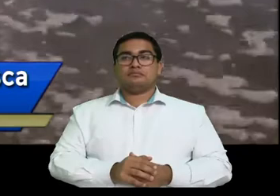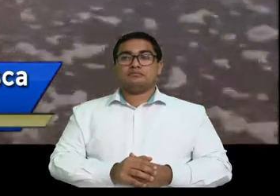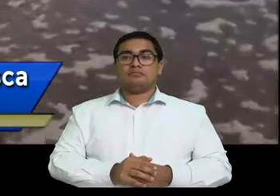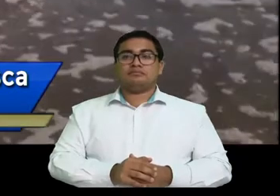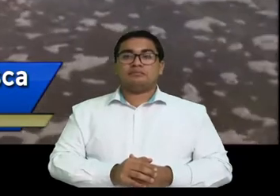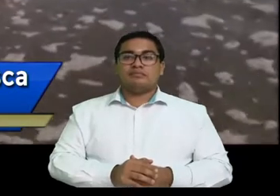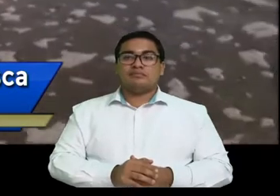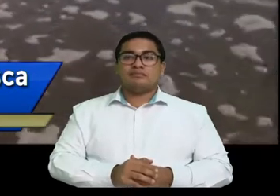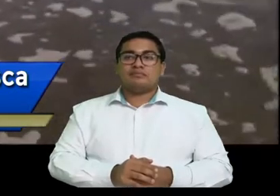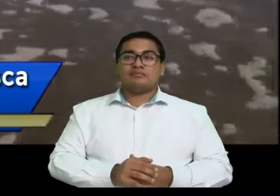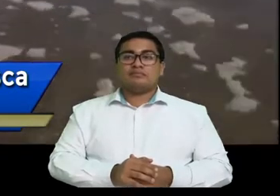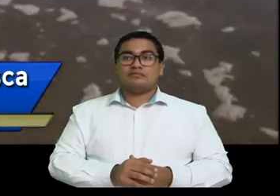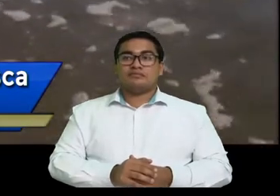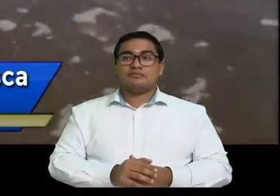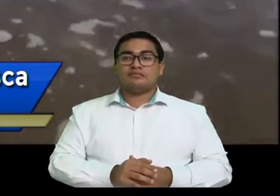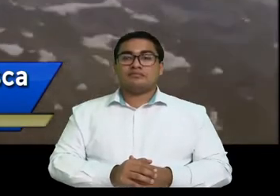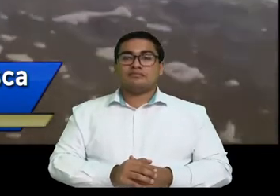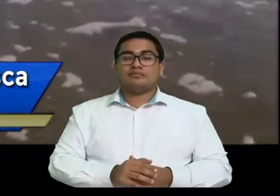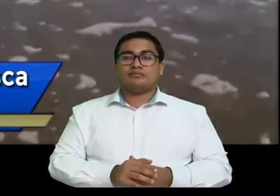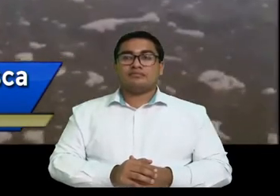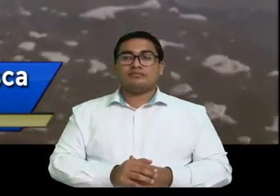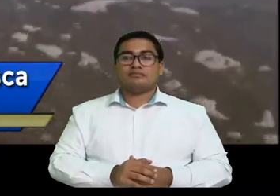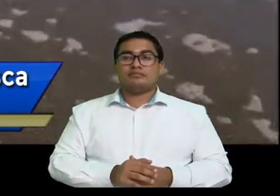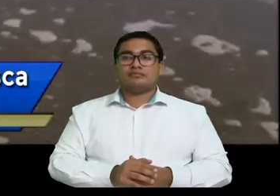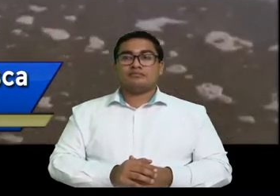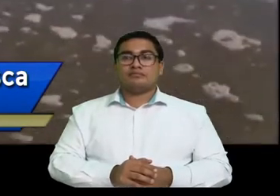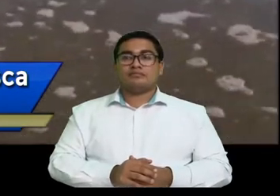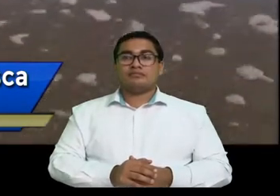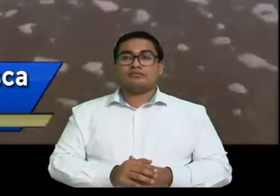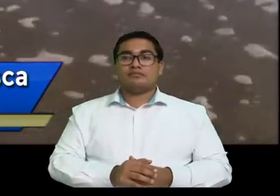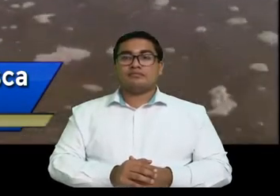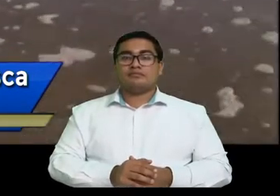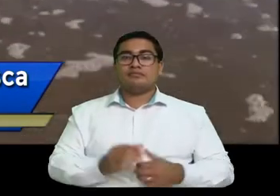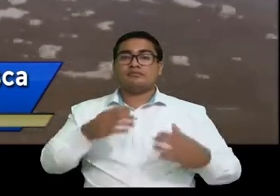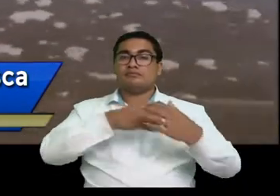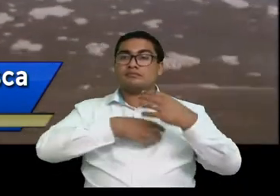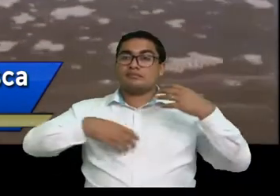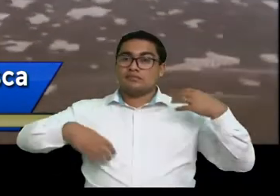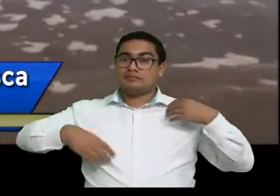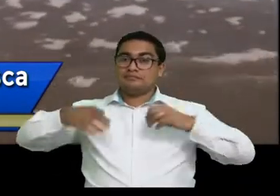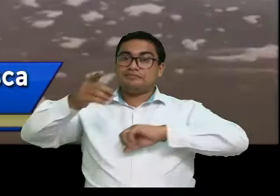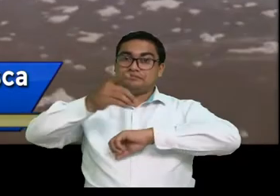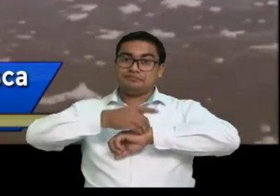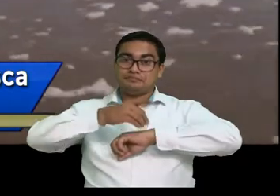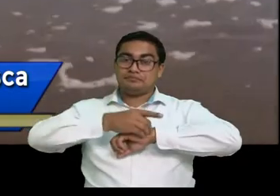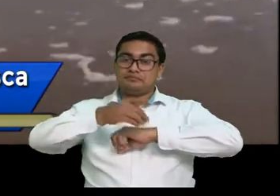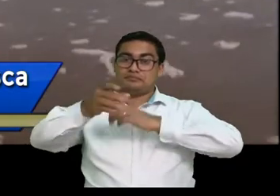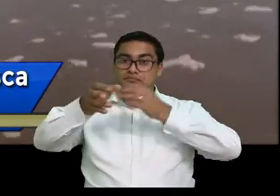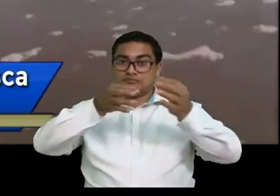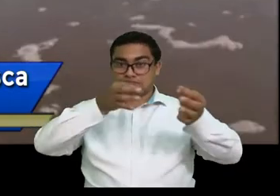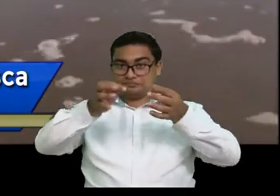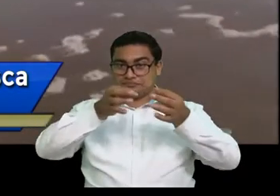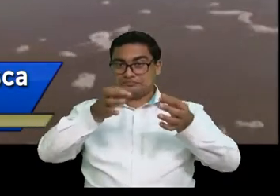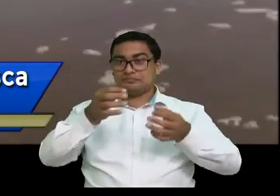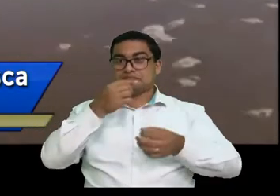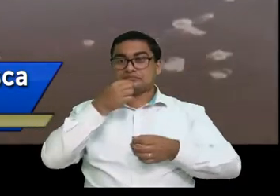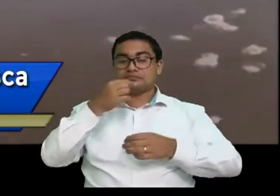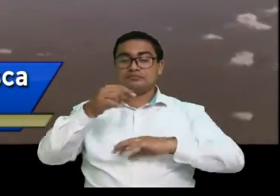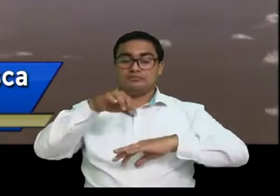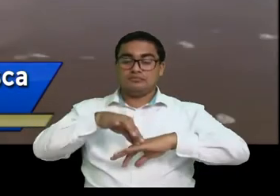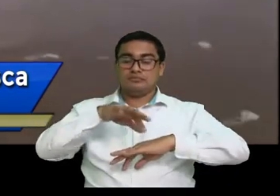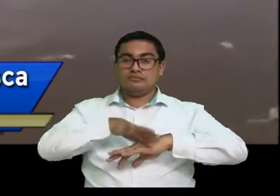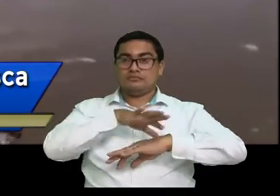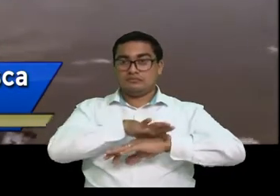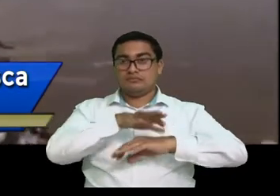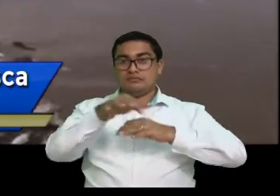recibimos la orientación por parte de nuestro presidente, el comandante Daniel, y de la compañera